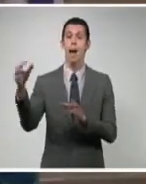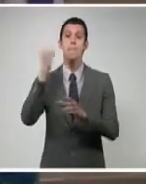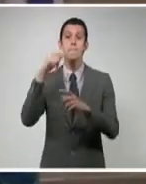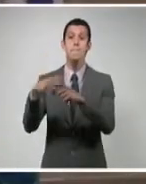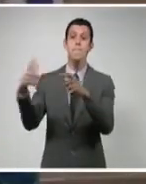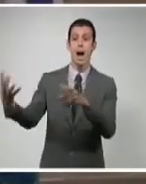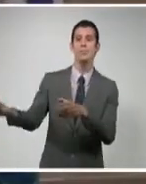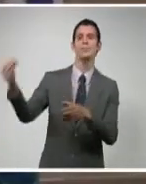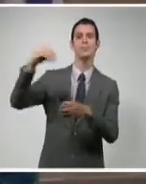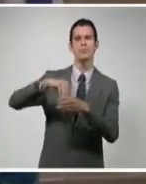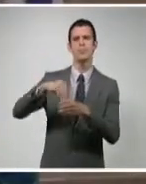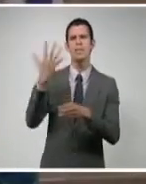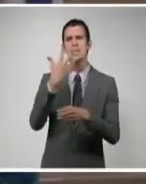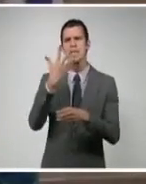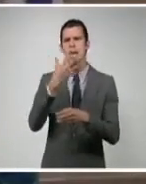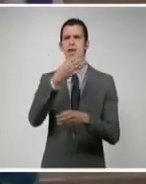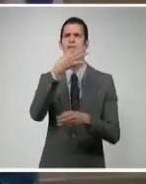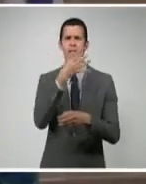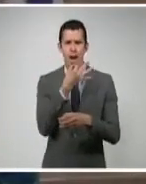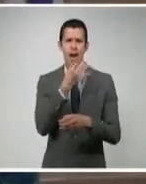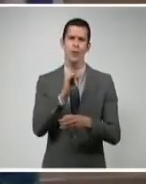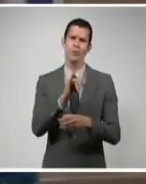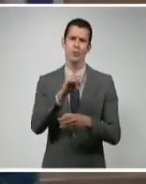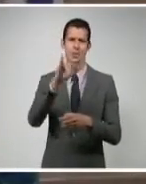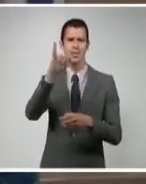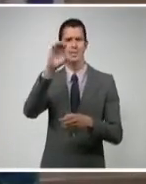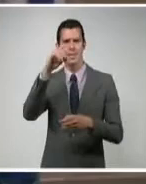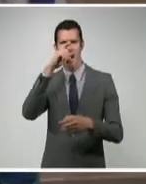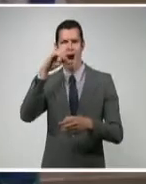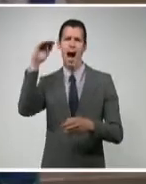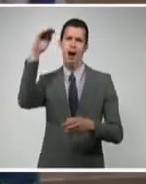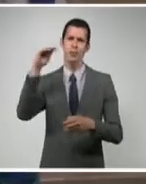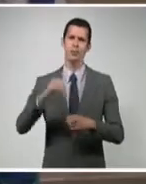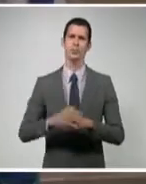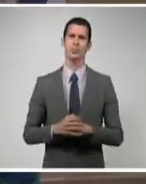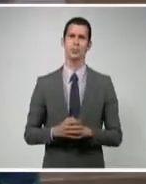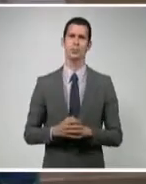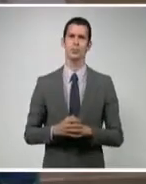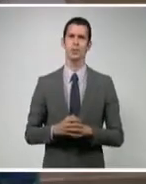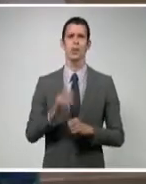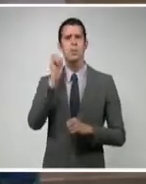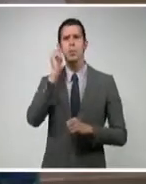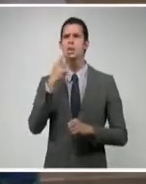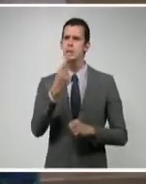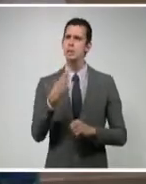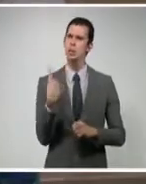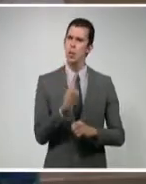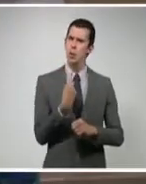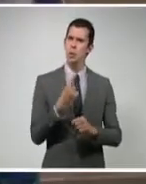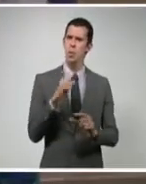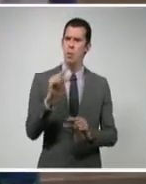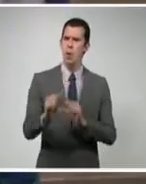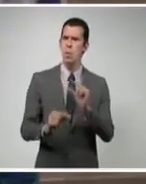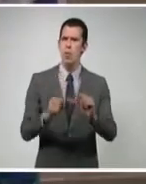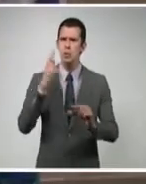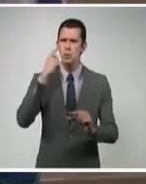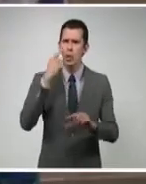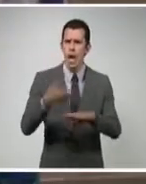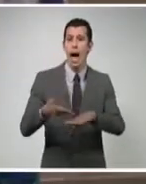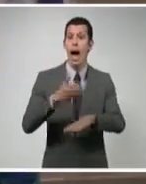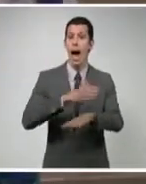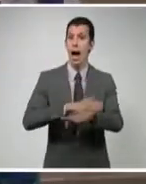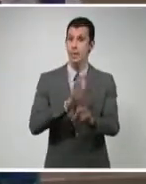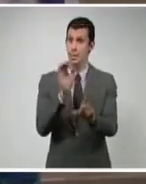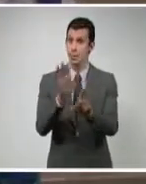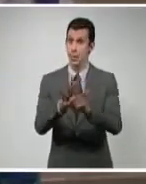consultorios del médico enfermera de la familia involucramos al equipo básico de salud y fuimos evaluando previamente a que comenzará el ensayo